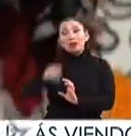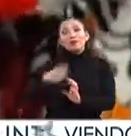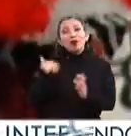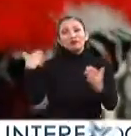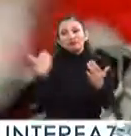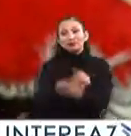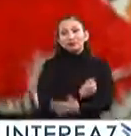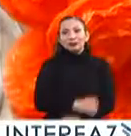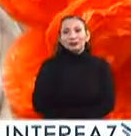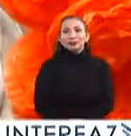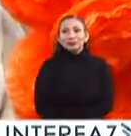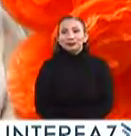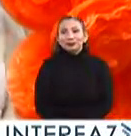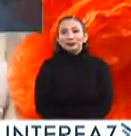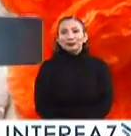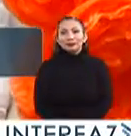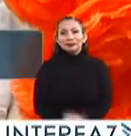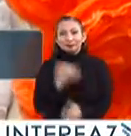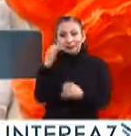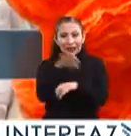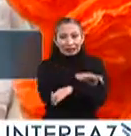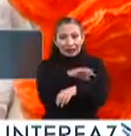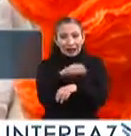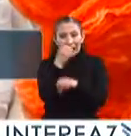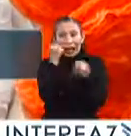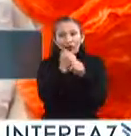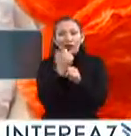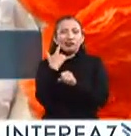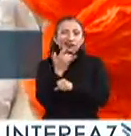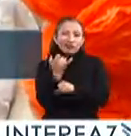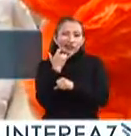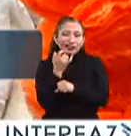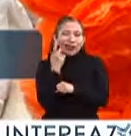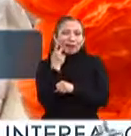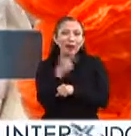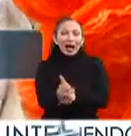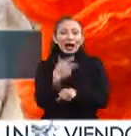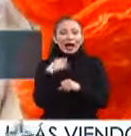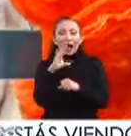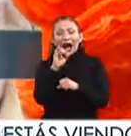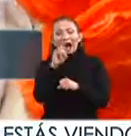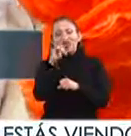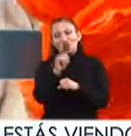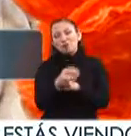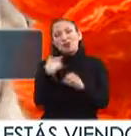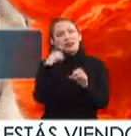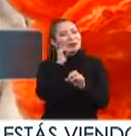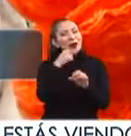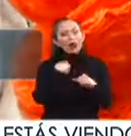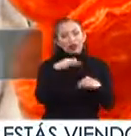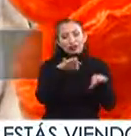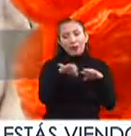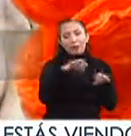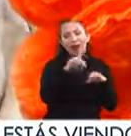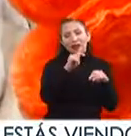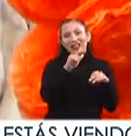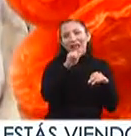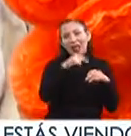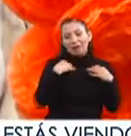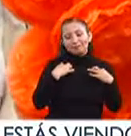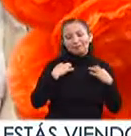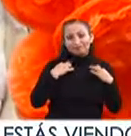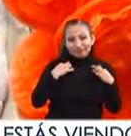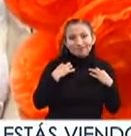gran ganadora. Diseñar, y este año quise intentarlo en cartonería porque normalmente yo trabajo con telas y